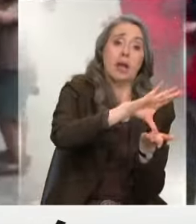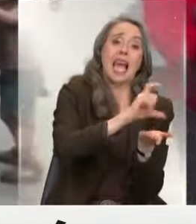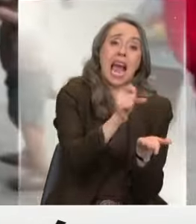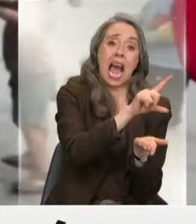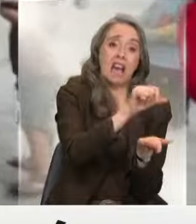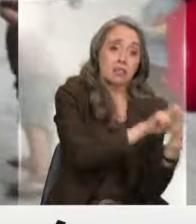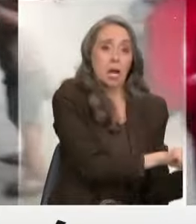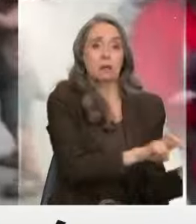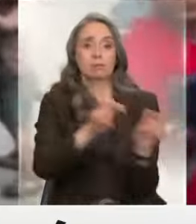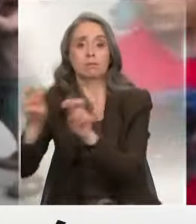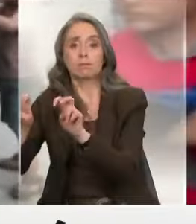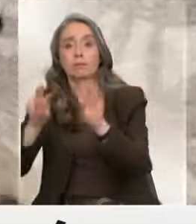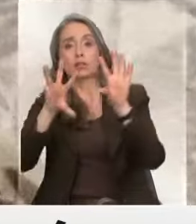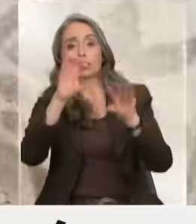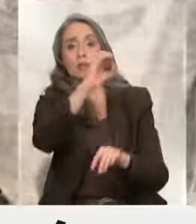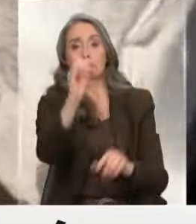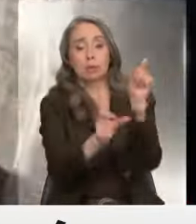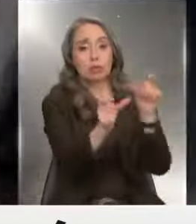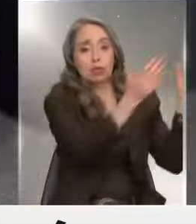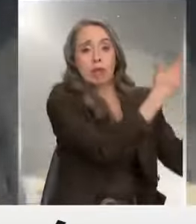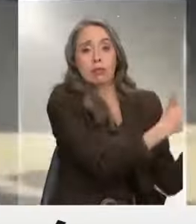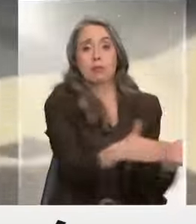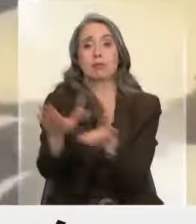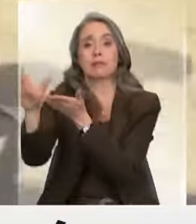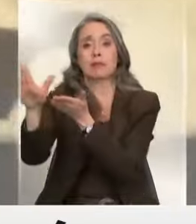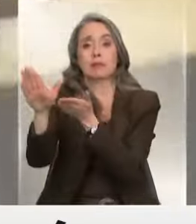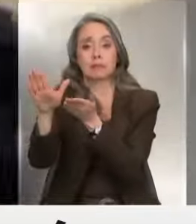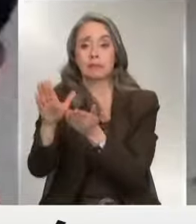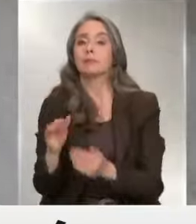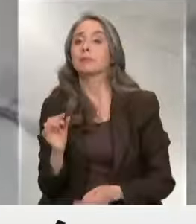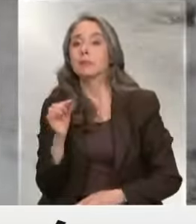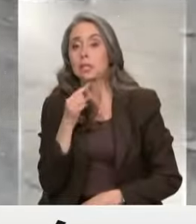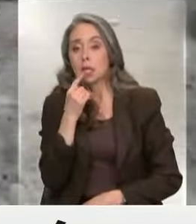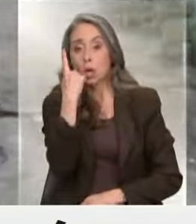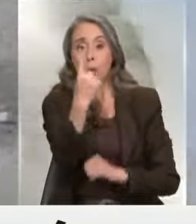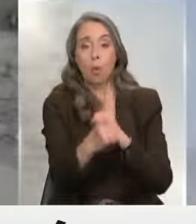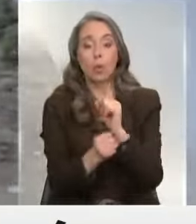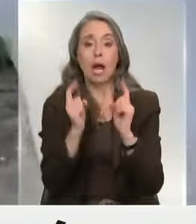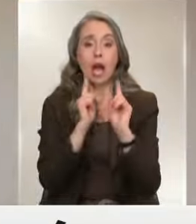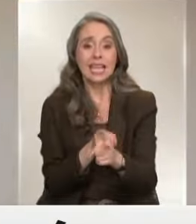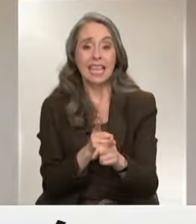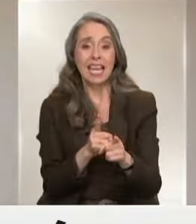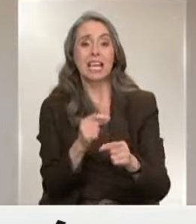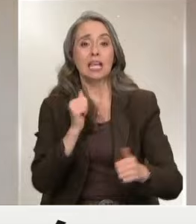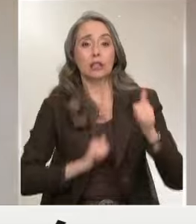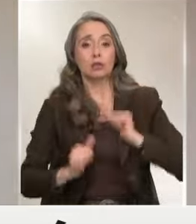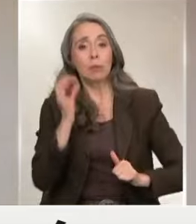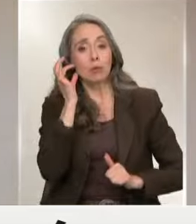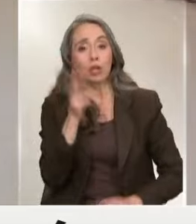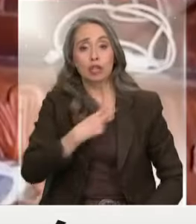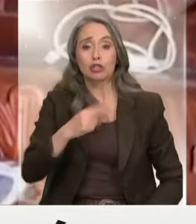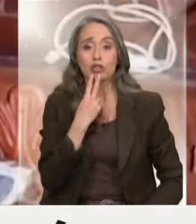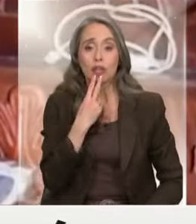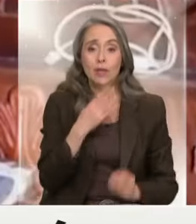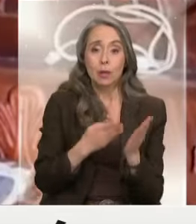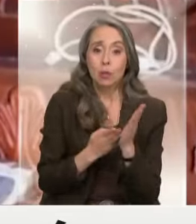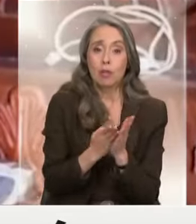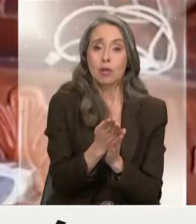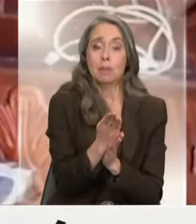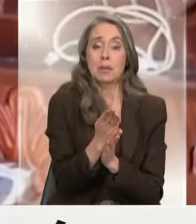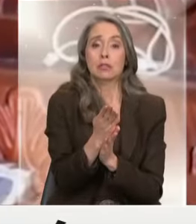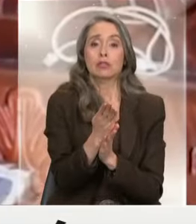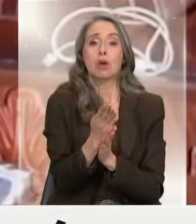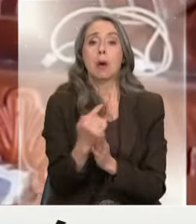lo que representa al 90% de la población. Después de un año de guerra y de todo el sufrimiento que vivimos al principio, como